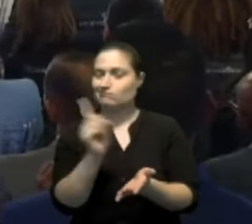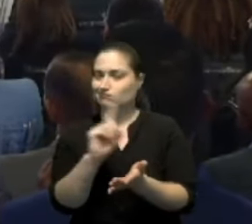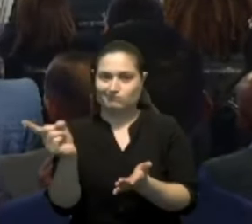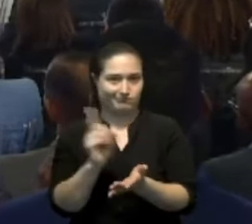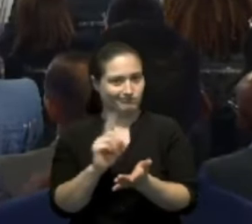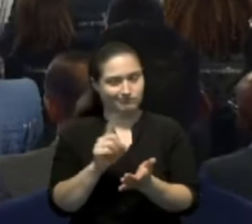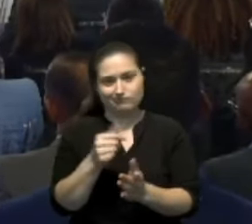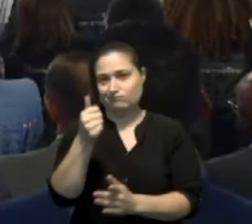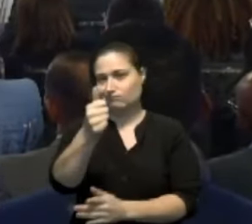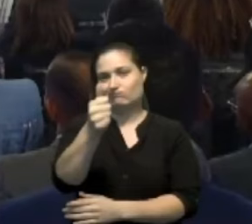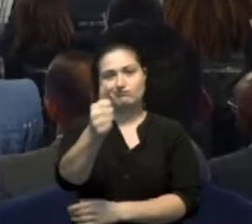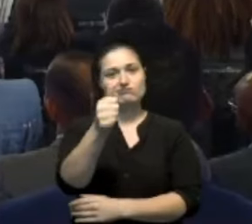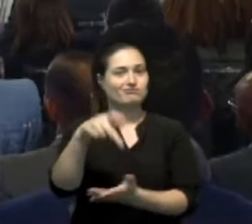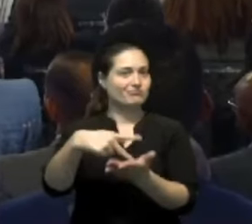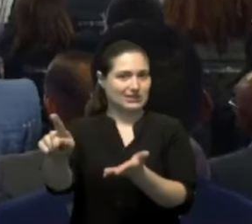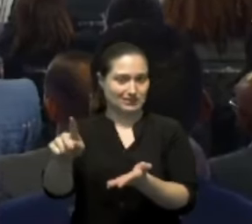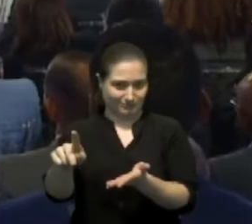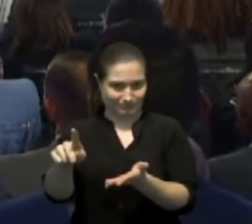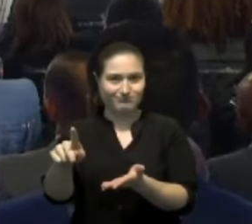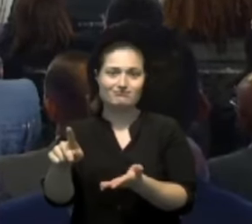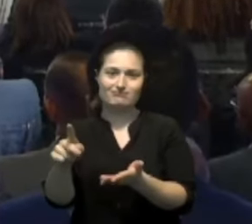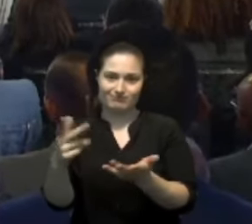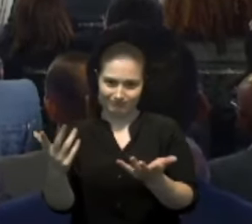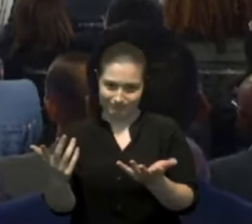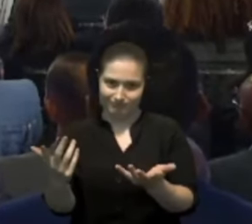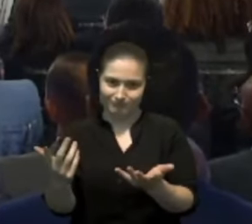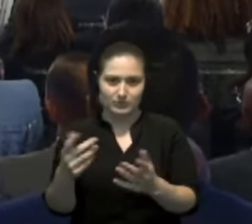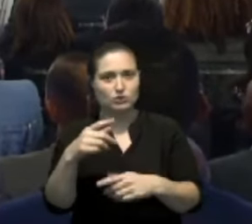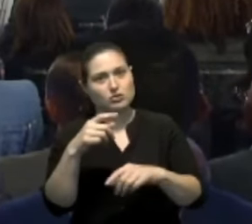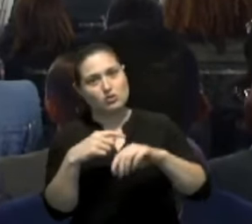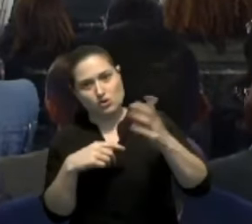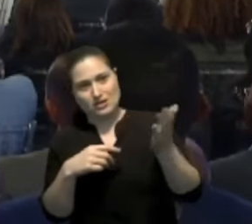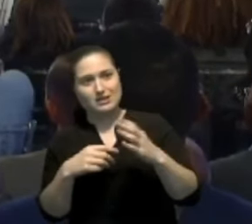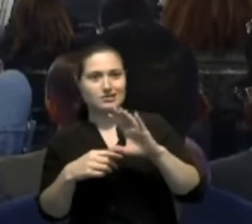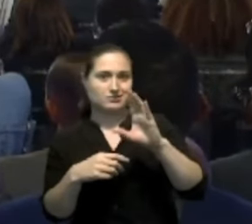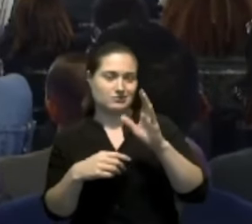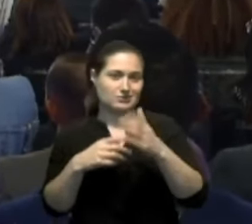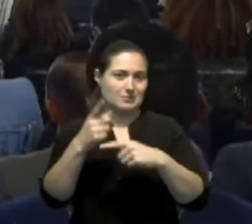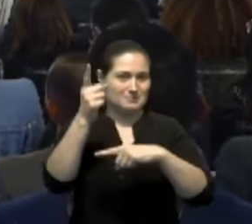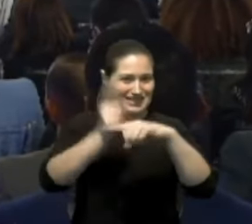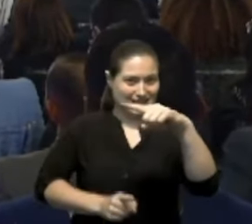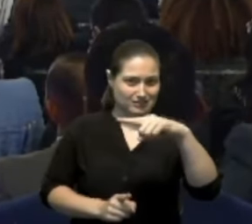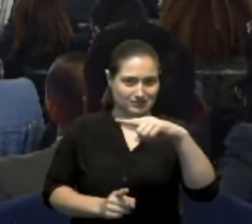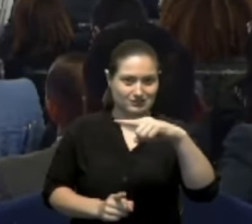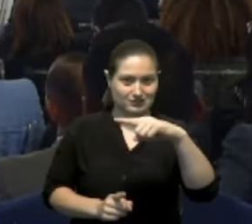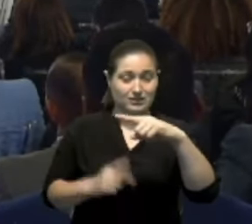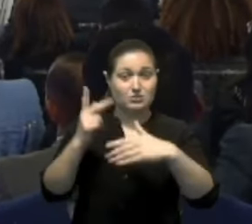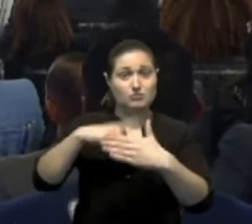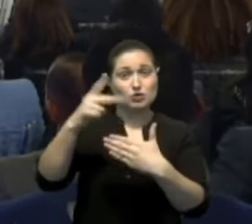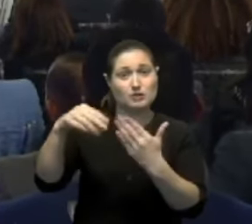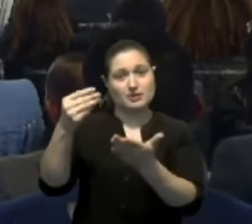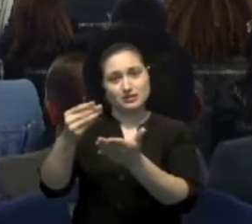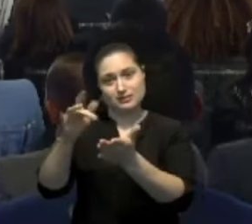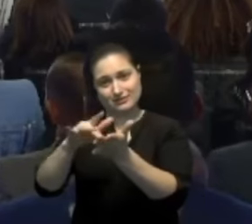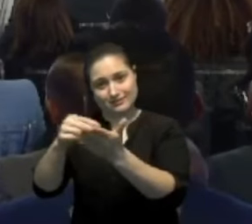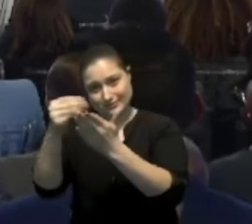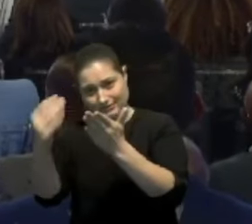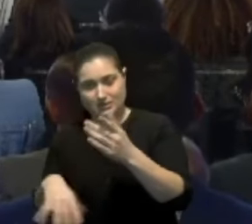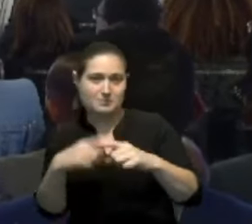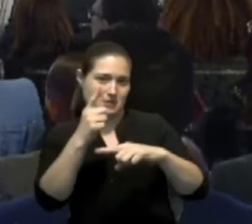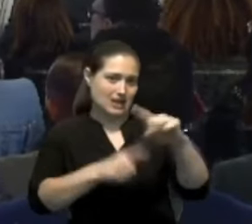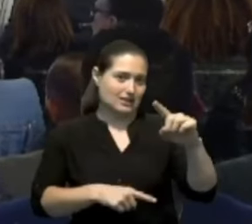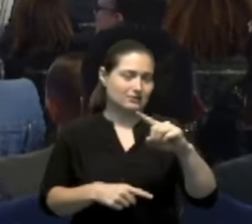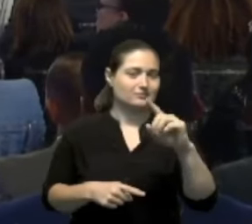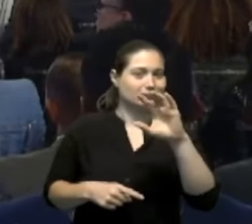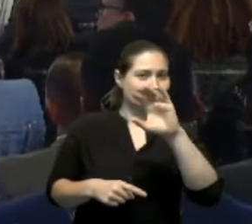de los cuales aproximadamente la mitad están en la seguridad social la otra mitad solamente está en el programa de medicamento de alto costo y entonces